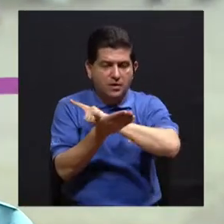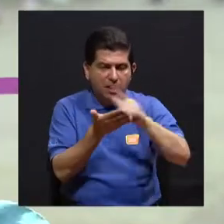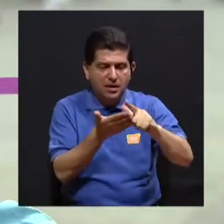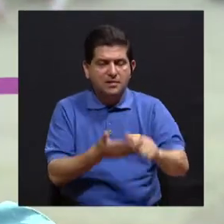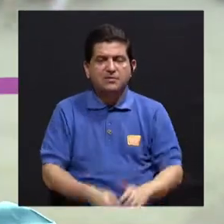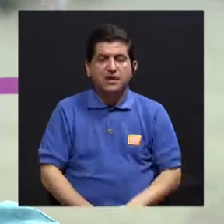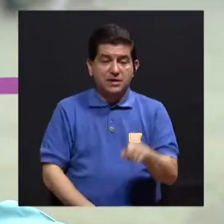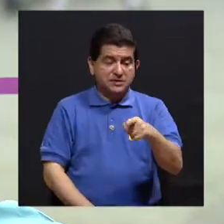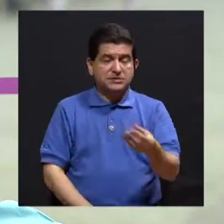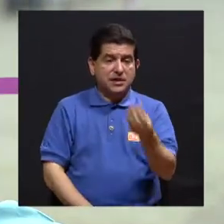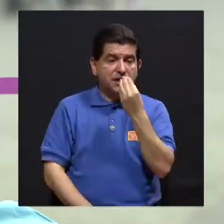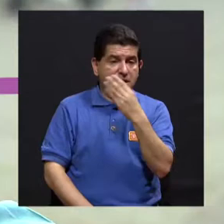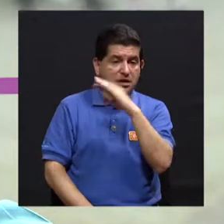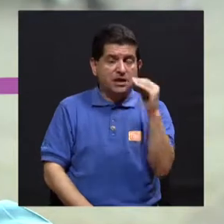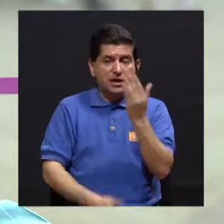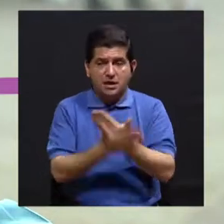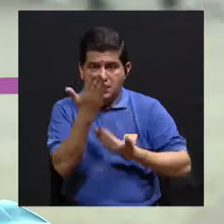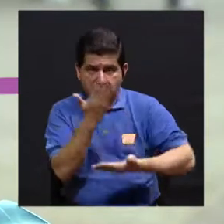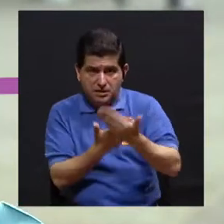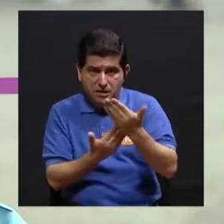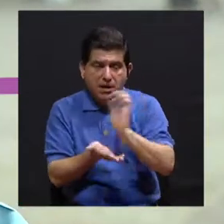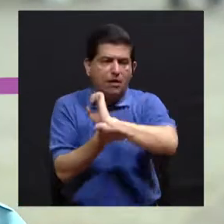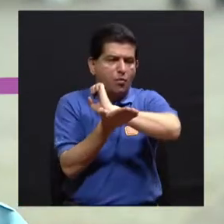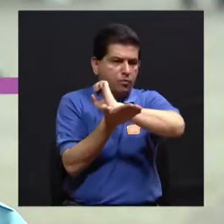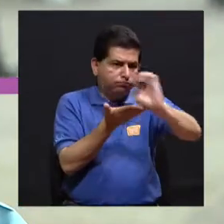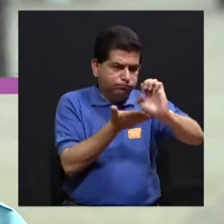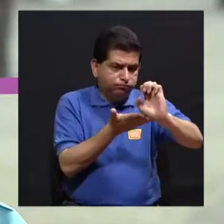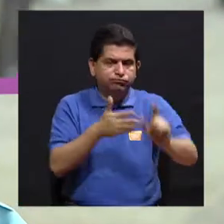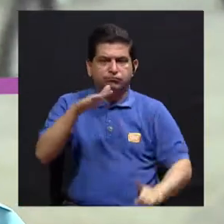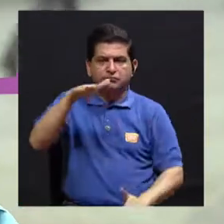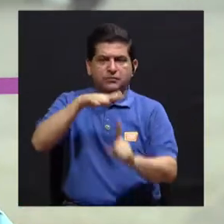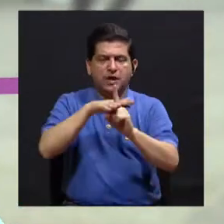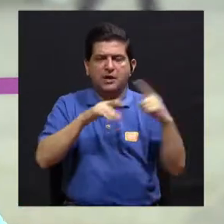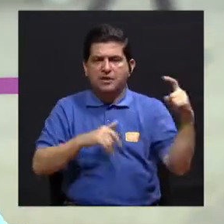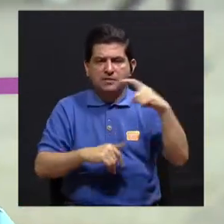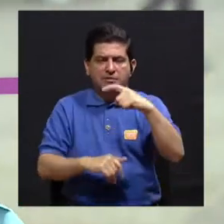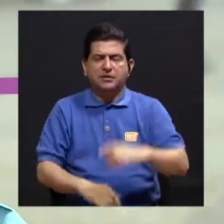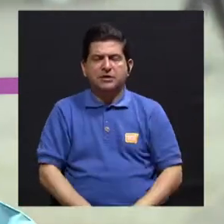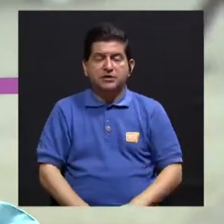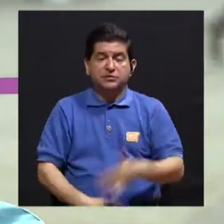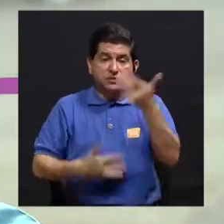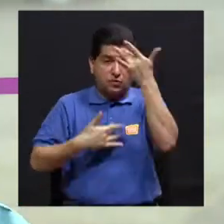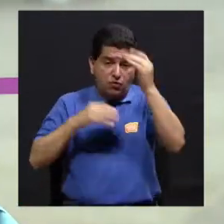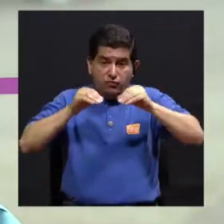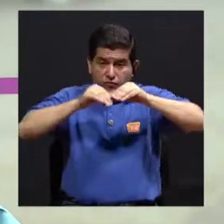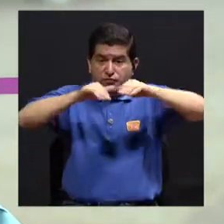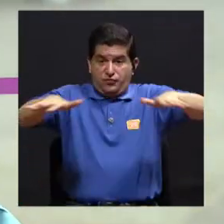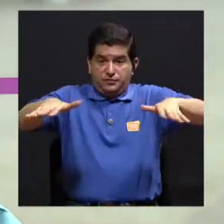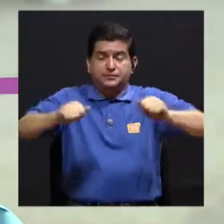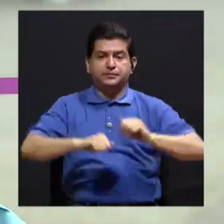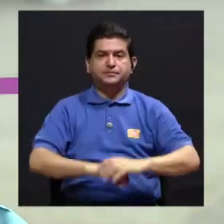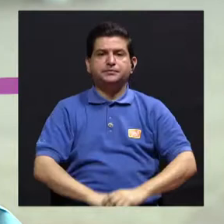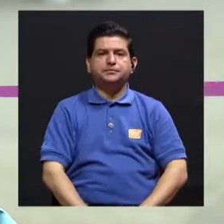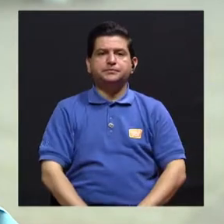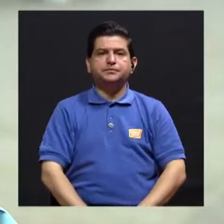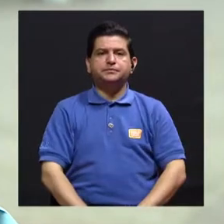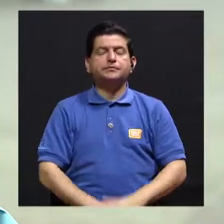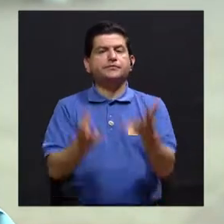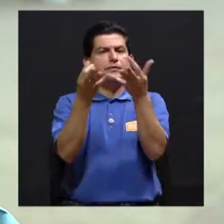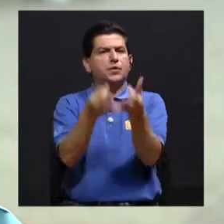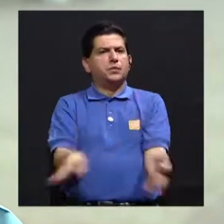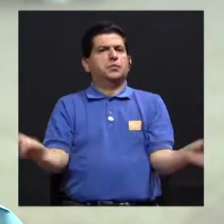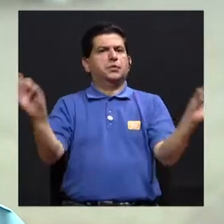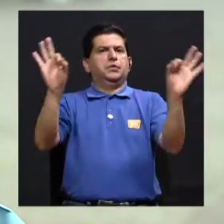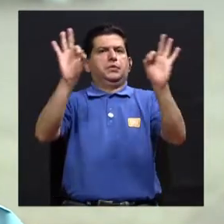lavado de alimentos y manos, vamos a evitar en gran medida las parasitosis, ¿ok?, el contagio con los parásitos.